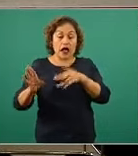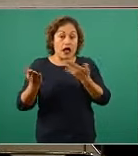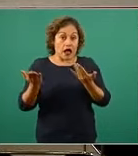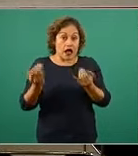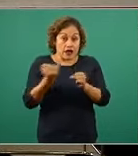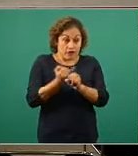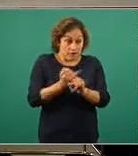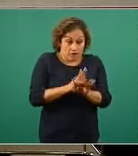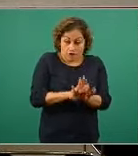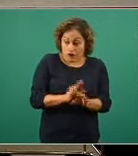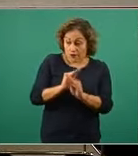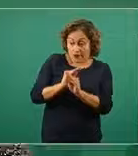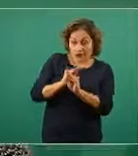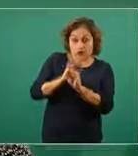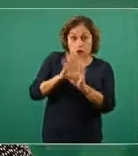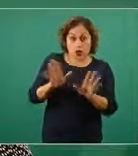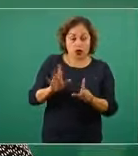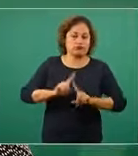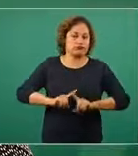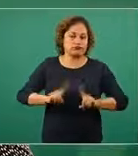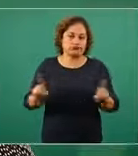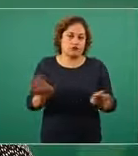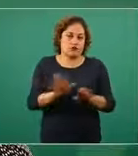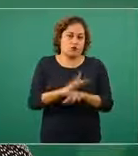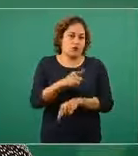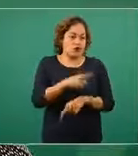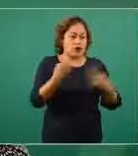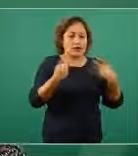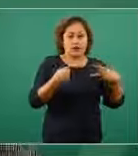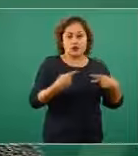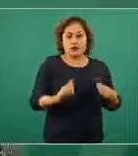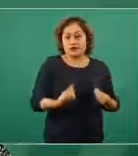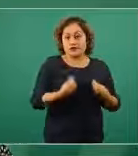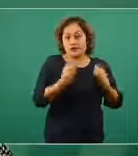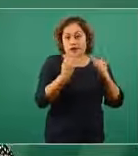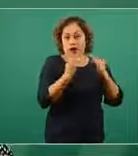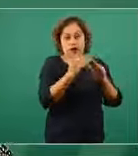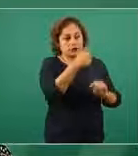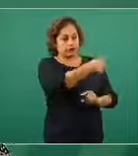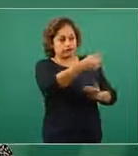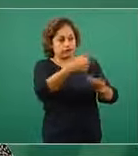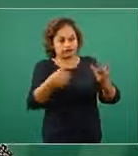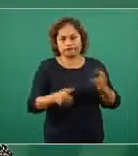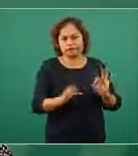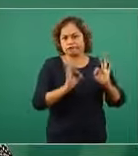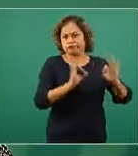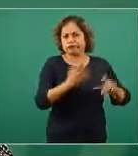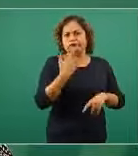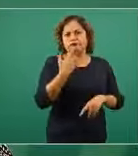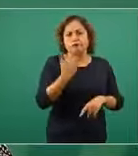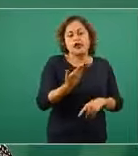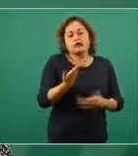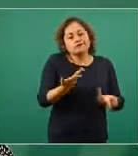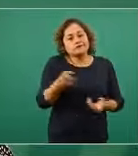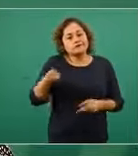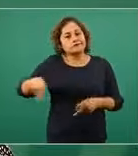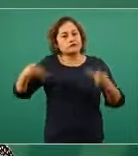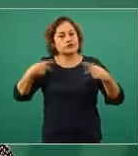obviamente está con un estatus migratorio adecuado y en sus casas, ¿no? Muchas veces se encuentran en estaciones migratorias,